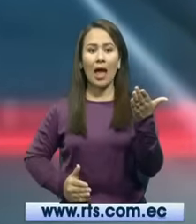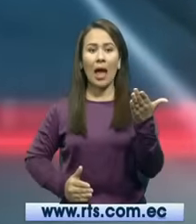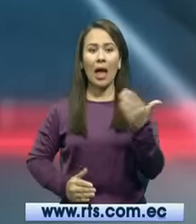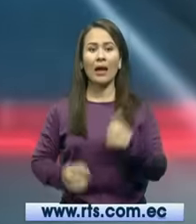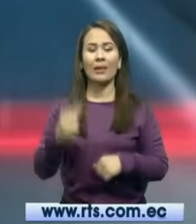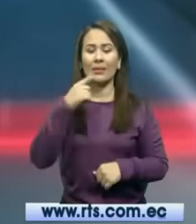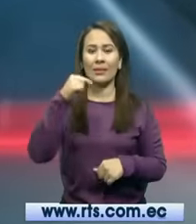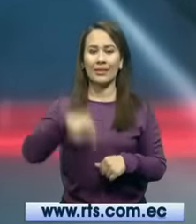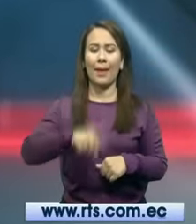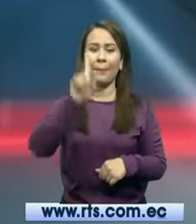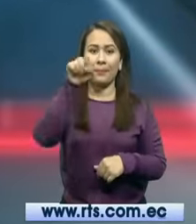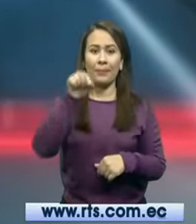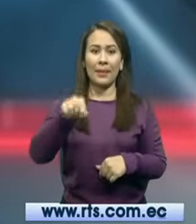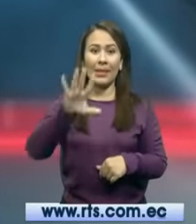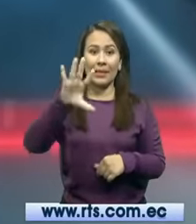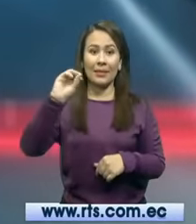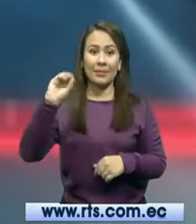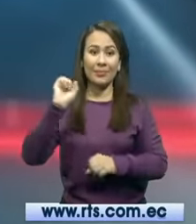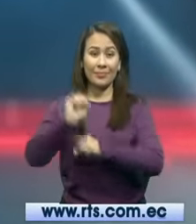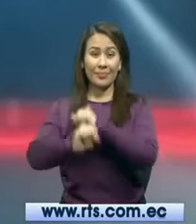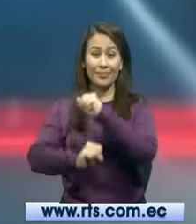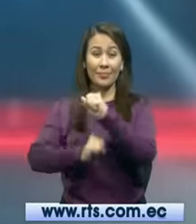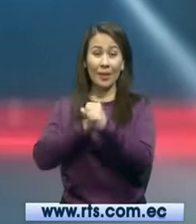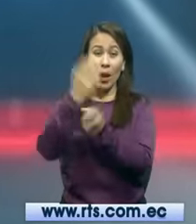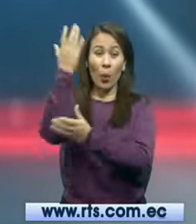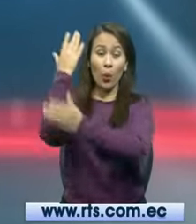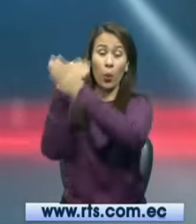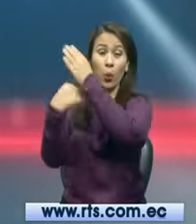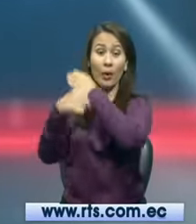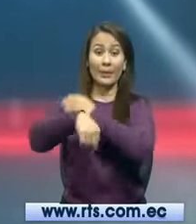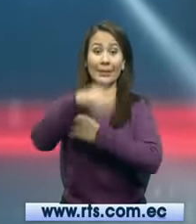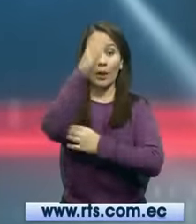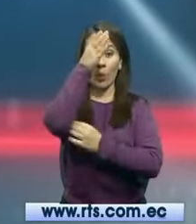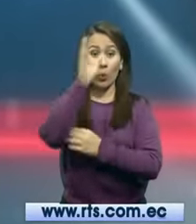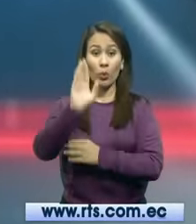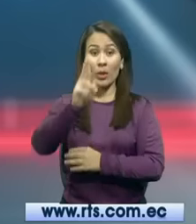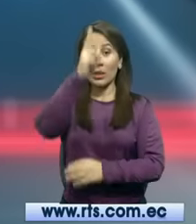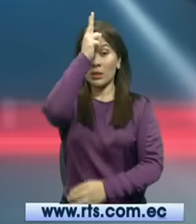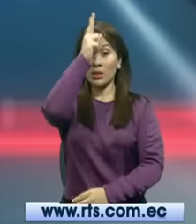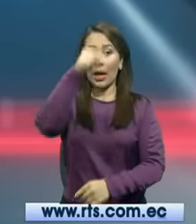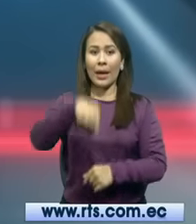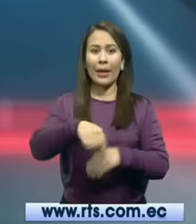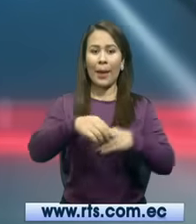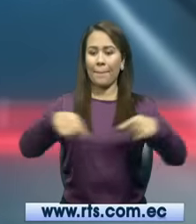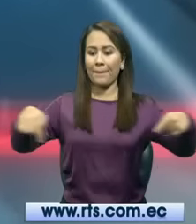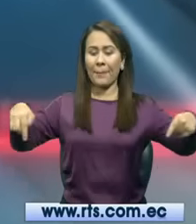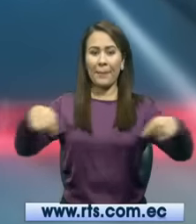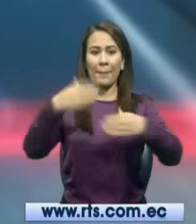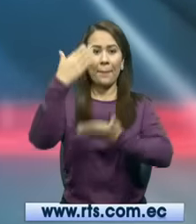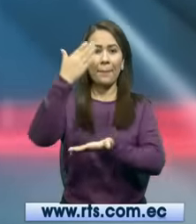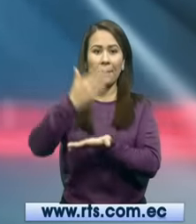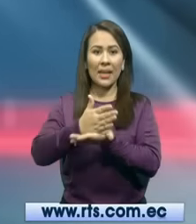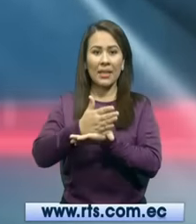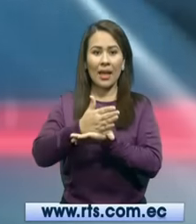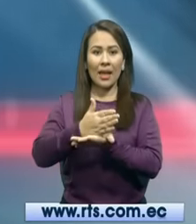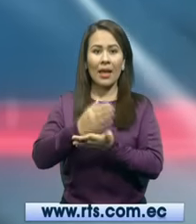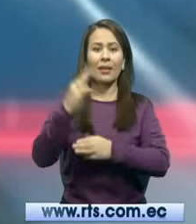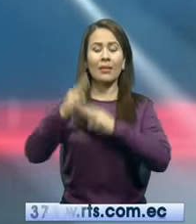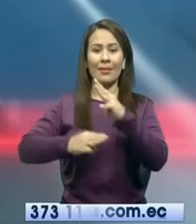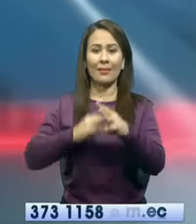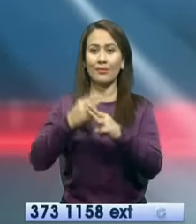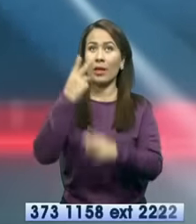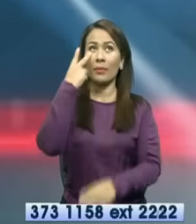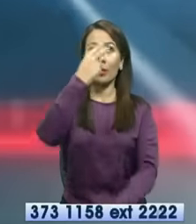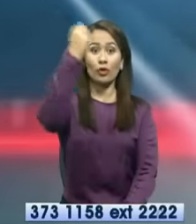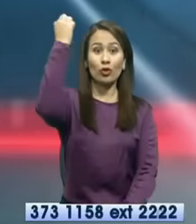hace 1500 años atrás tuvimos esta cultura que ya tenía conocimiento de estar en la mitad del mundo a través de la observación del sol, la luna